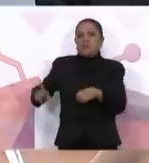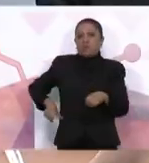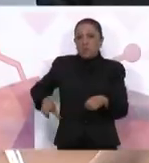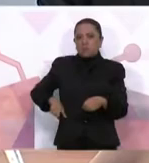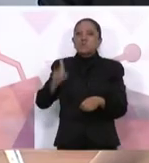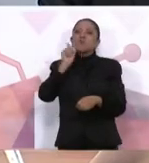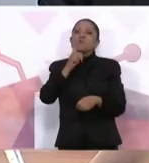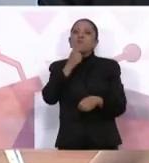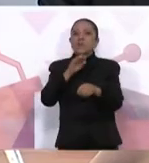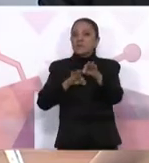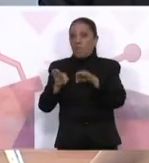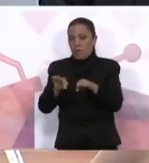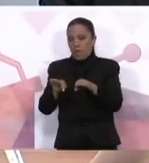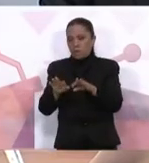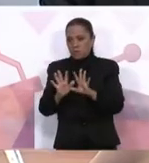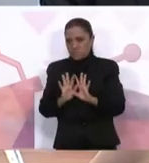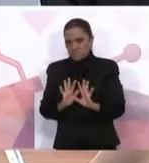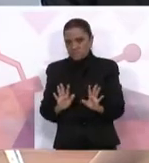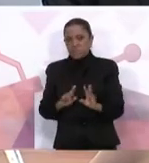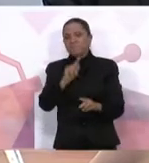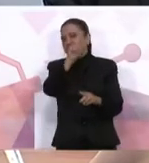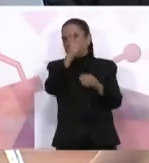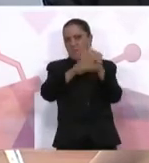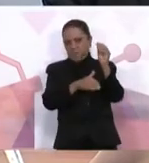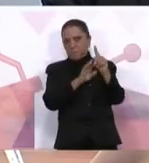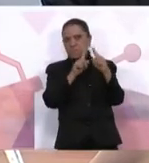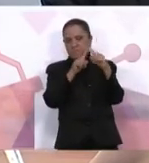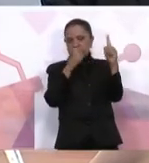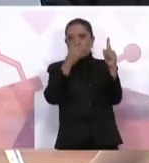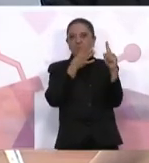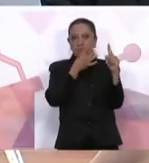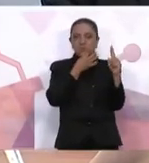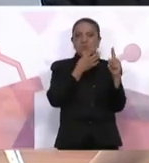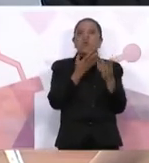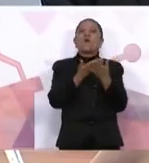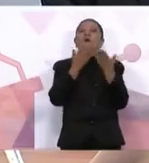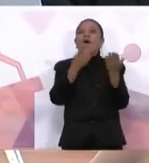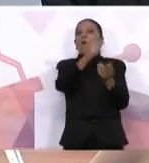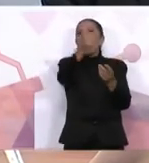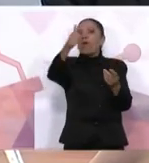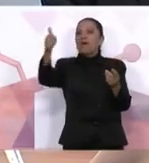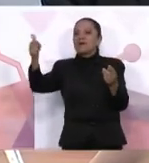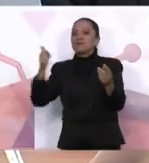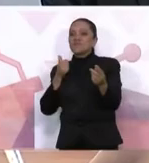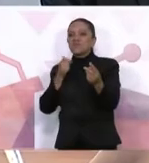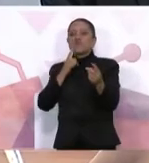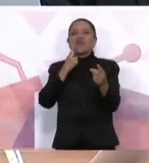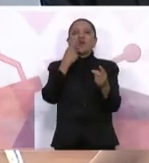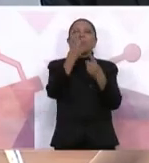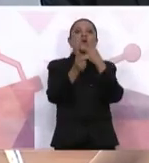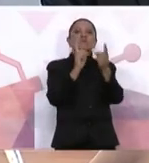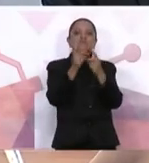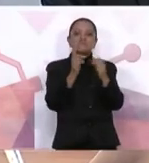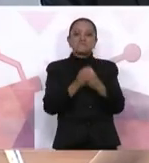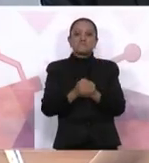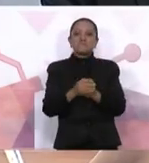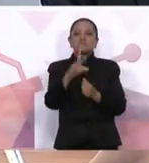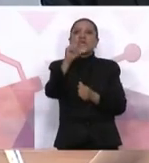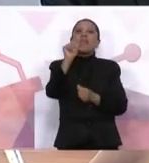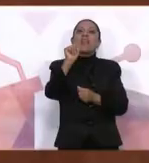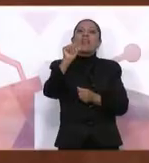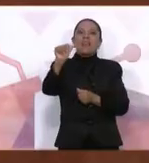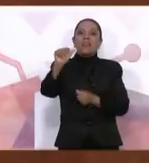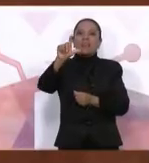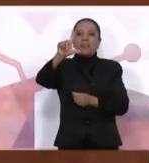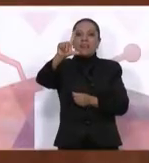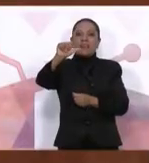culminado el tiempo del candidato ponente rodrigo gayosso abrimos entonces ya para las réplicas vamos con nadia luz la hora chávez del partido verde adelante gracias